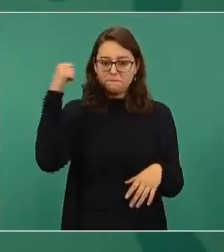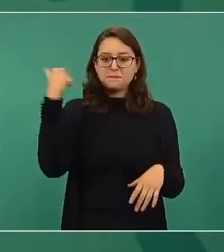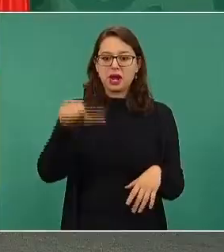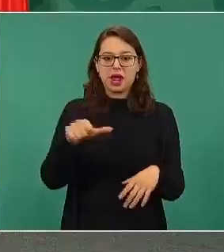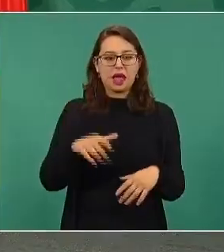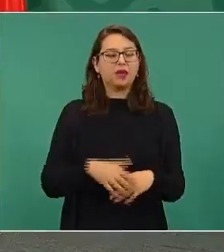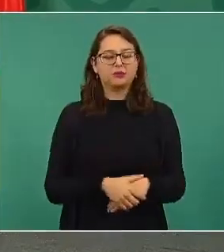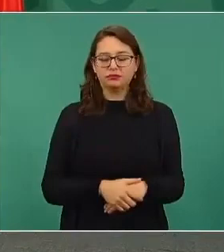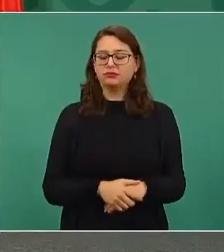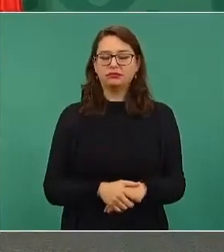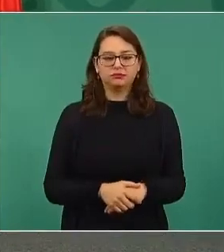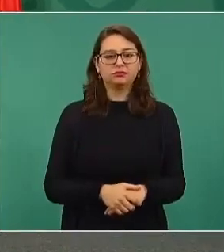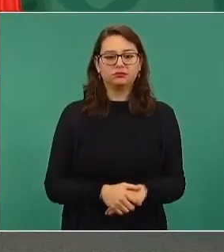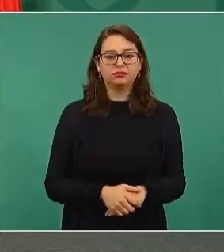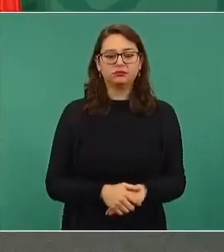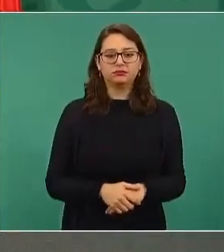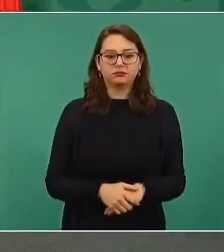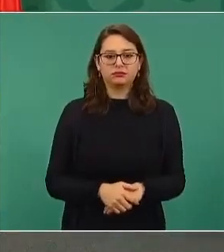aparecen